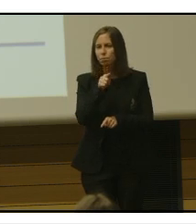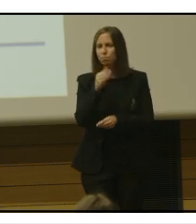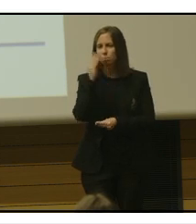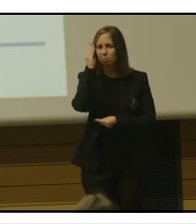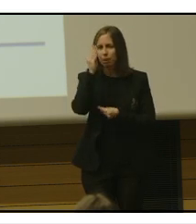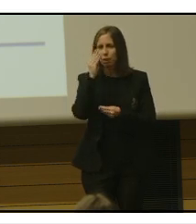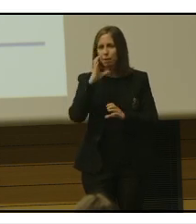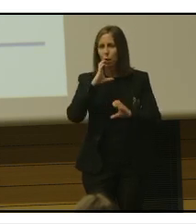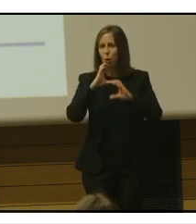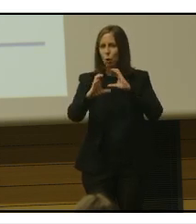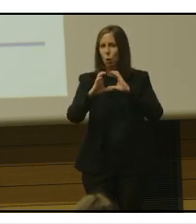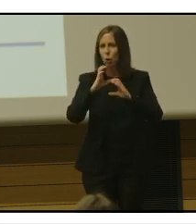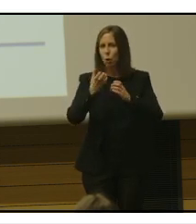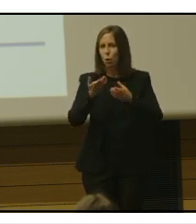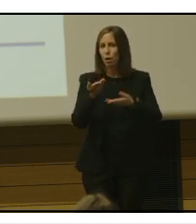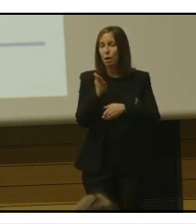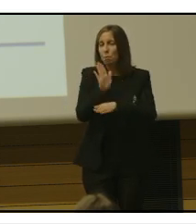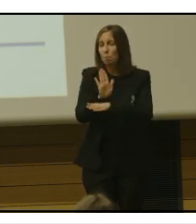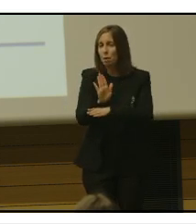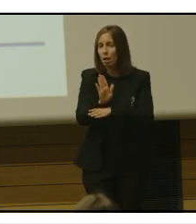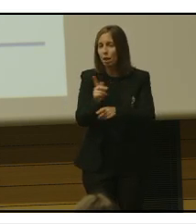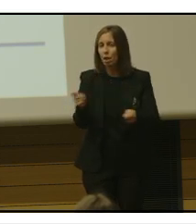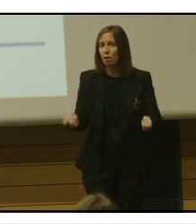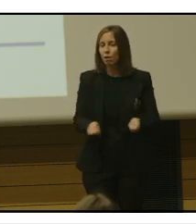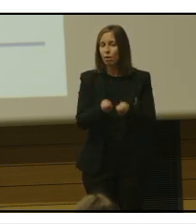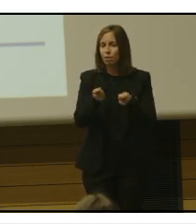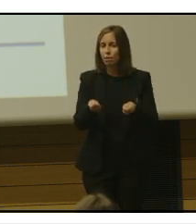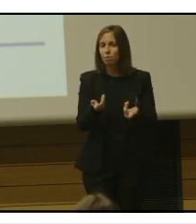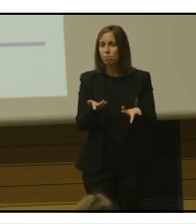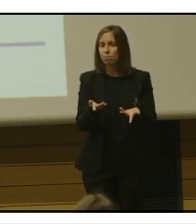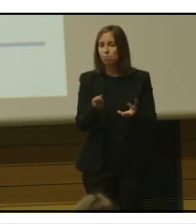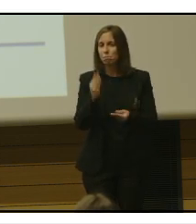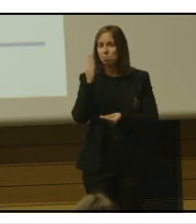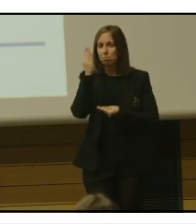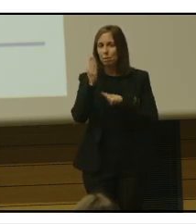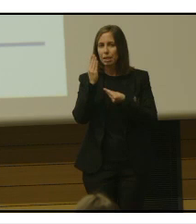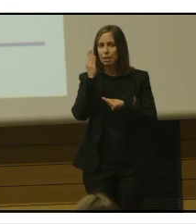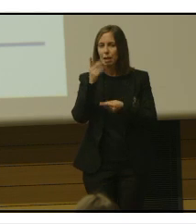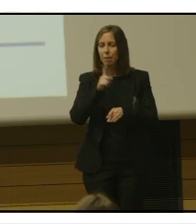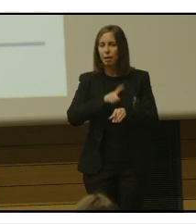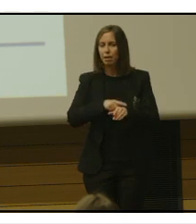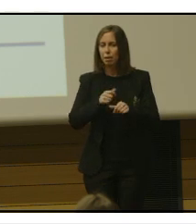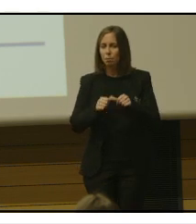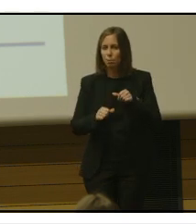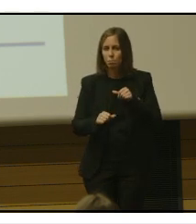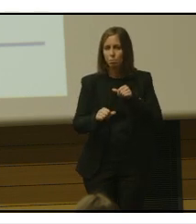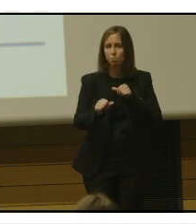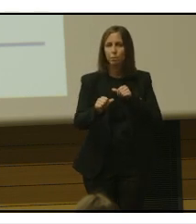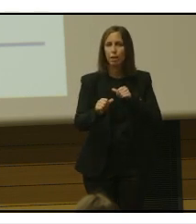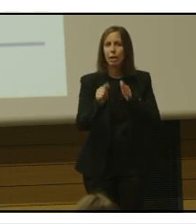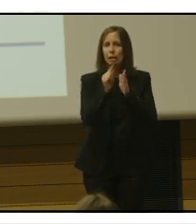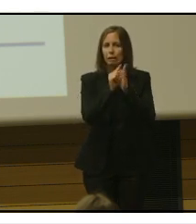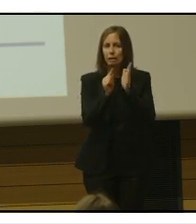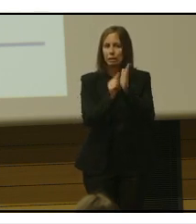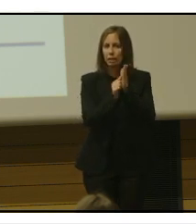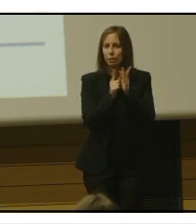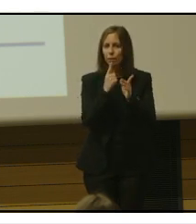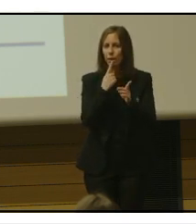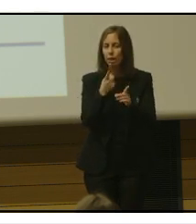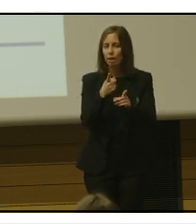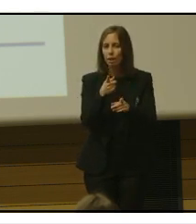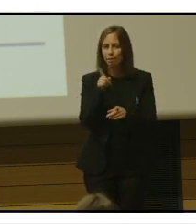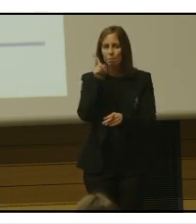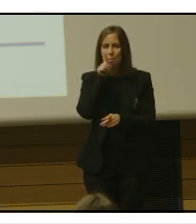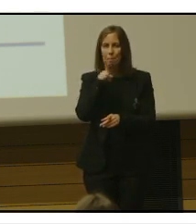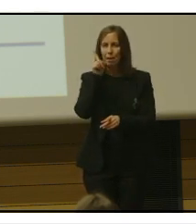la comunicación que habían hecho, en el artículo que habían publicado, decían que ellos pensaban que con el tiempo esos datos serían refutados y que no era